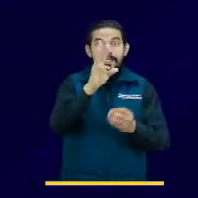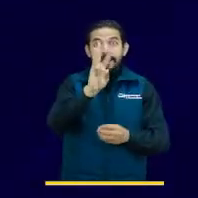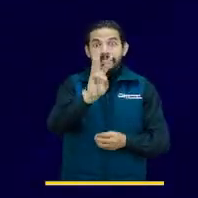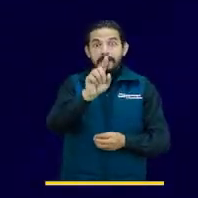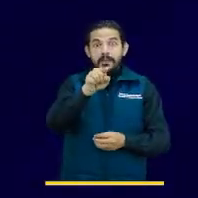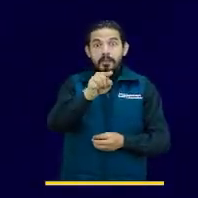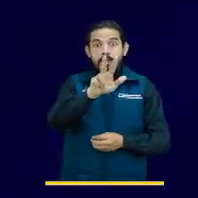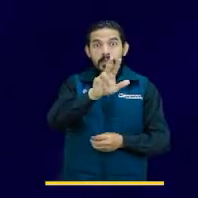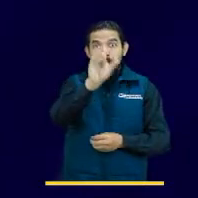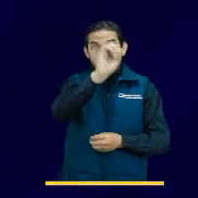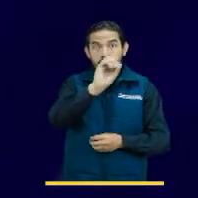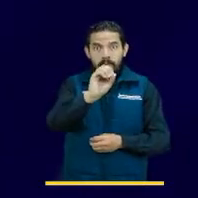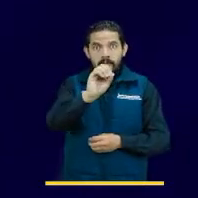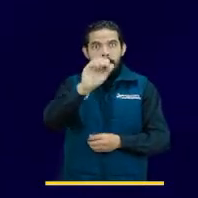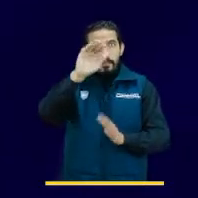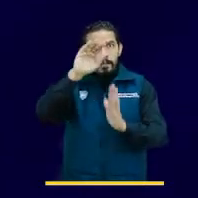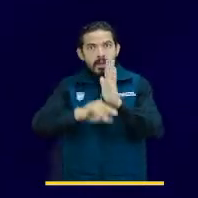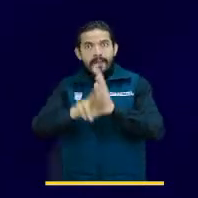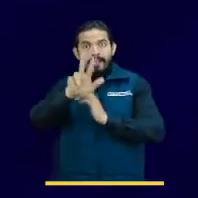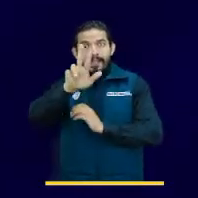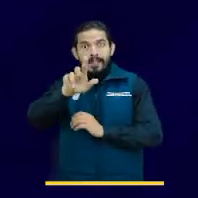6.3% al